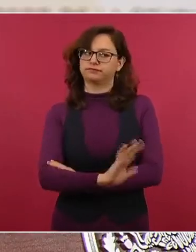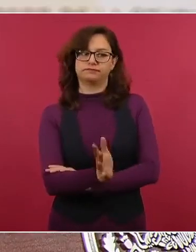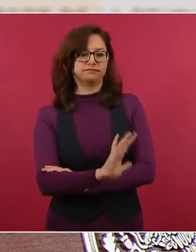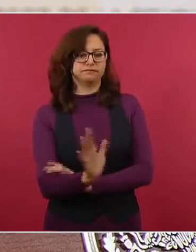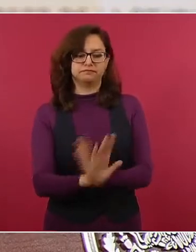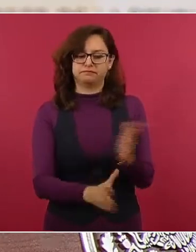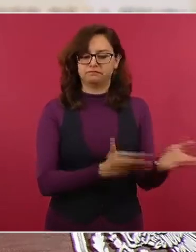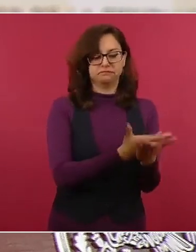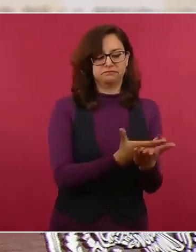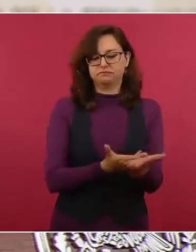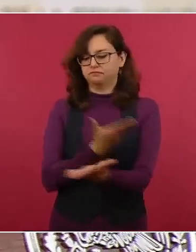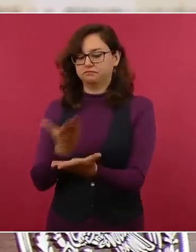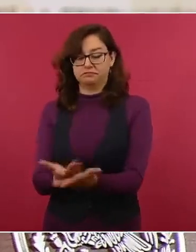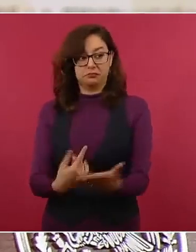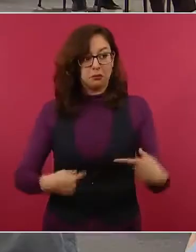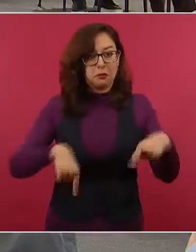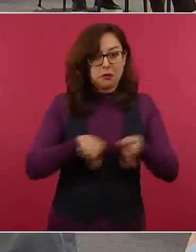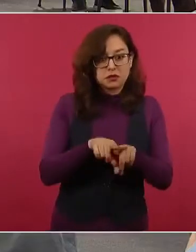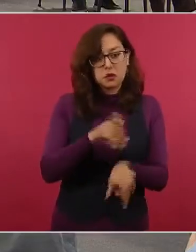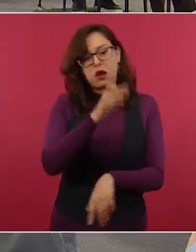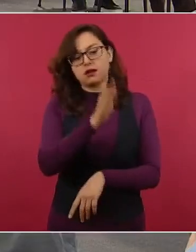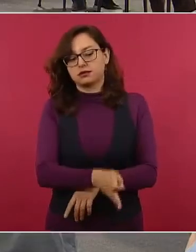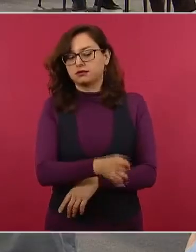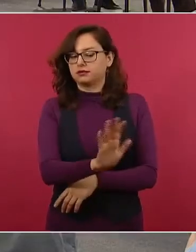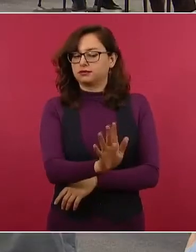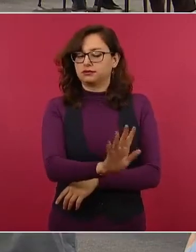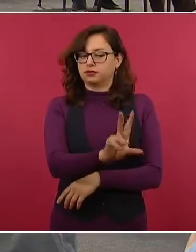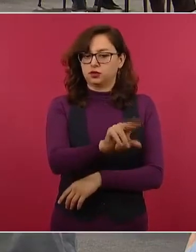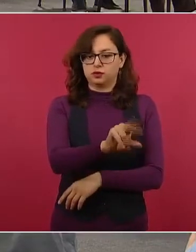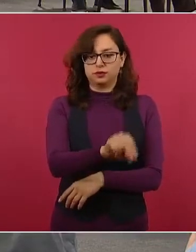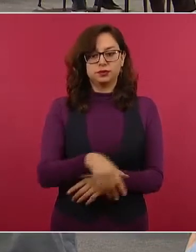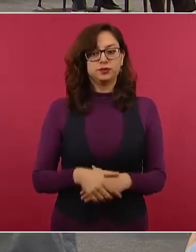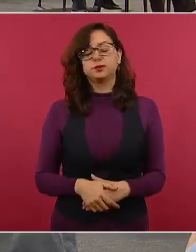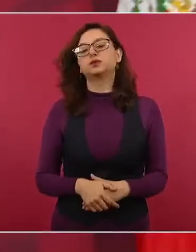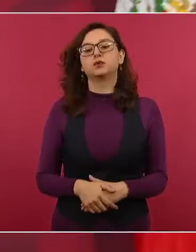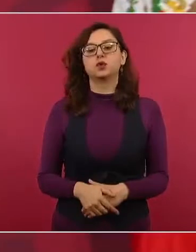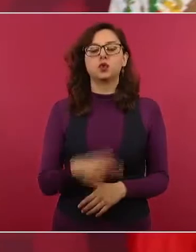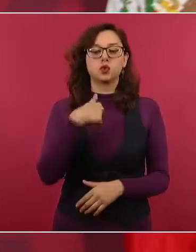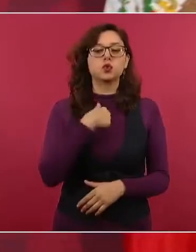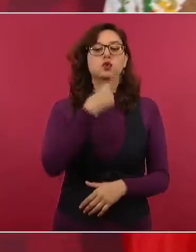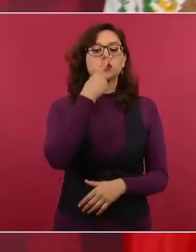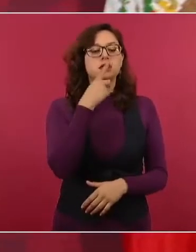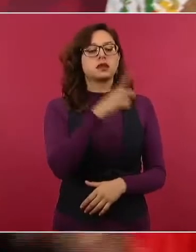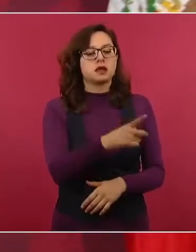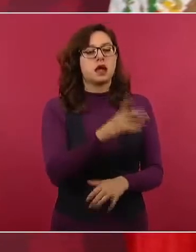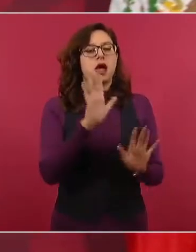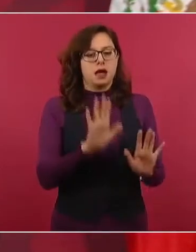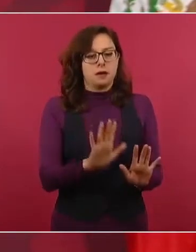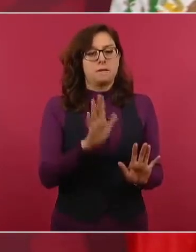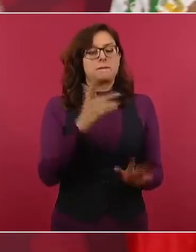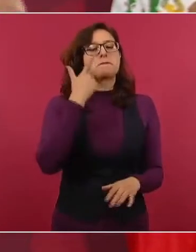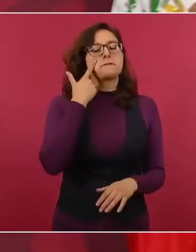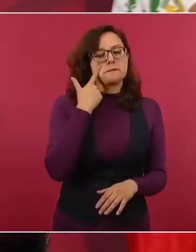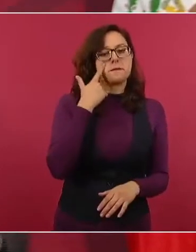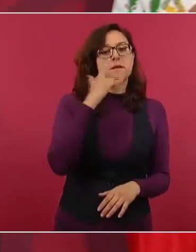Me acuerdo que le dije, espérame, vamos a buscar la forma de presentar, porque de acuerdo a